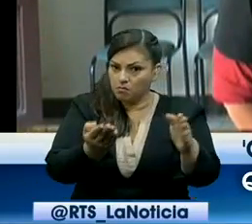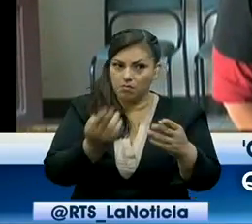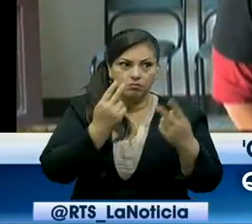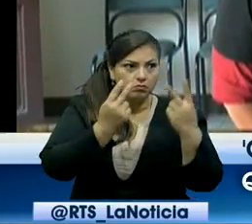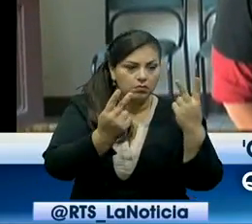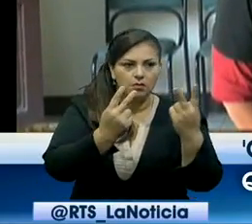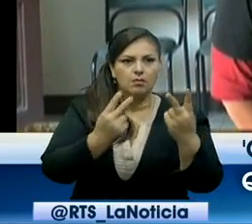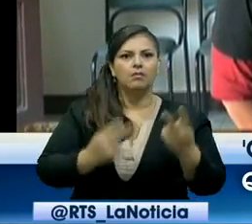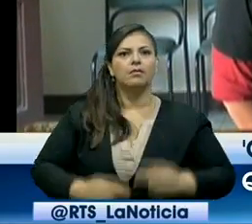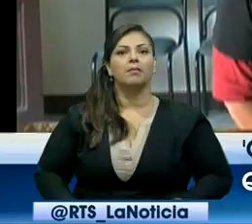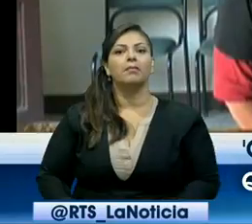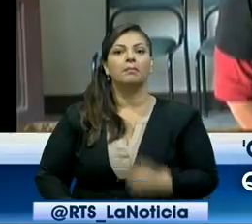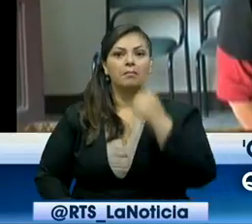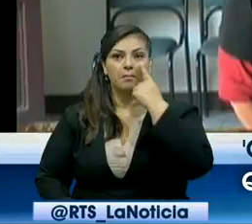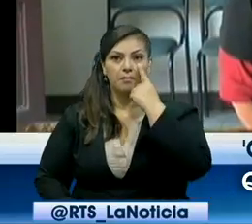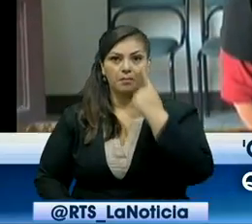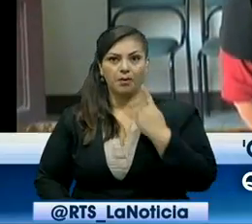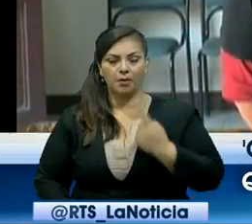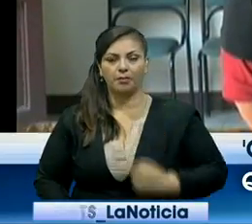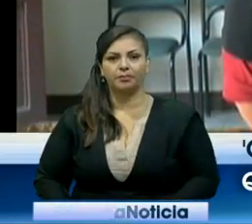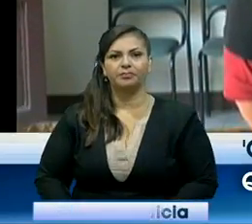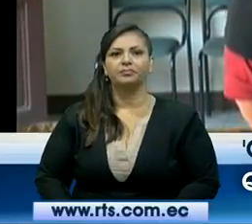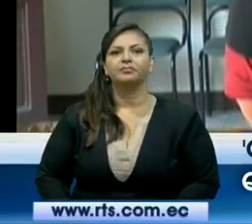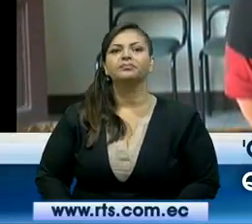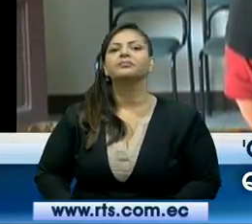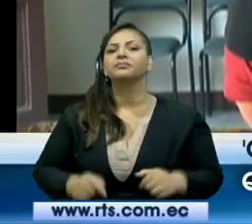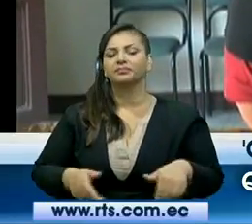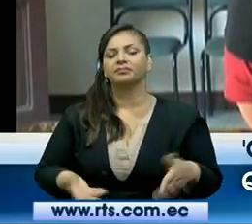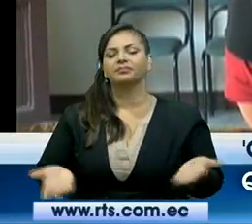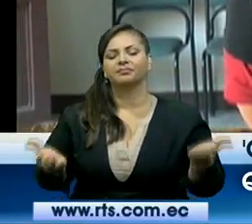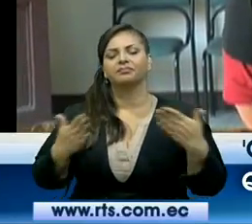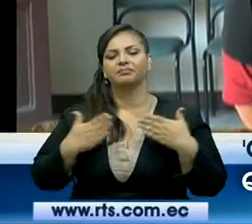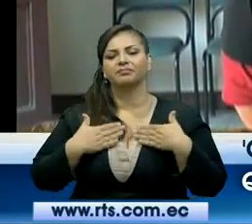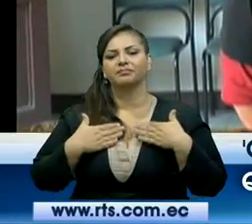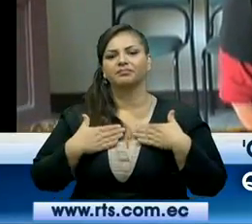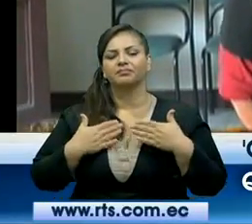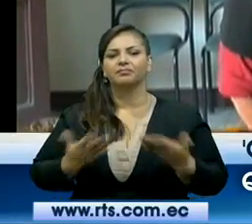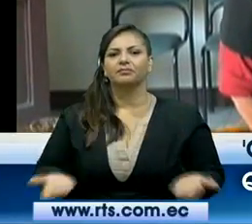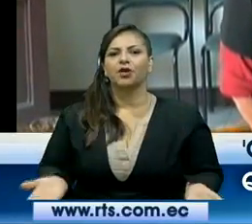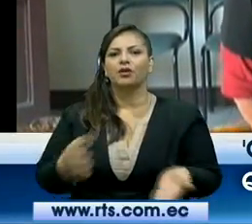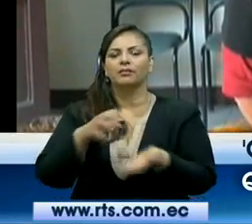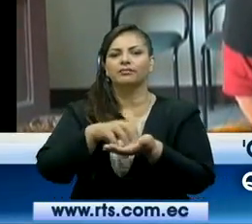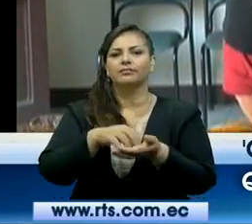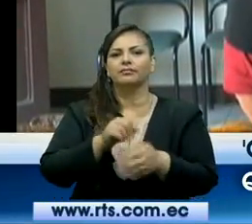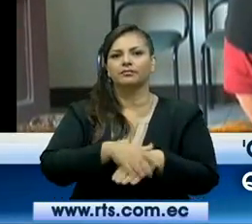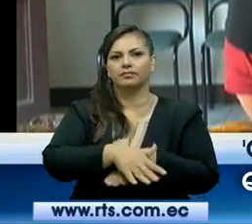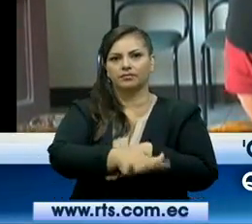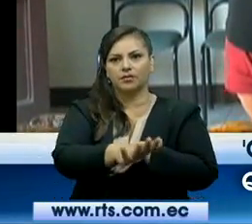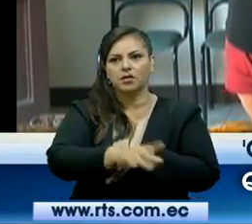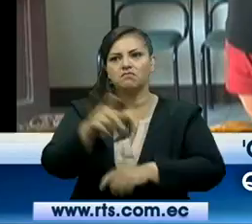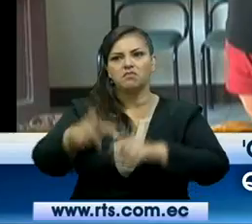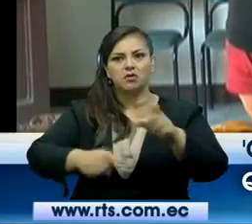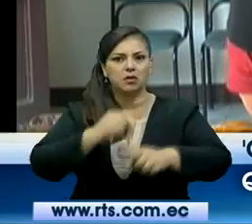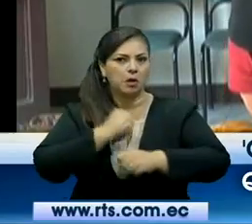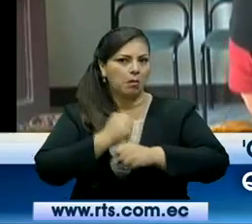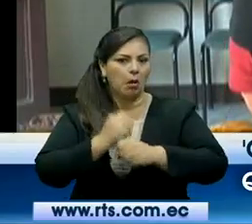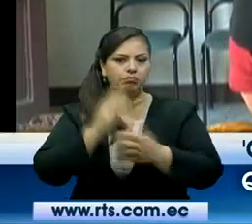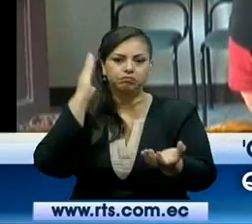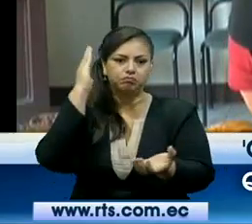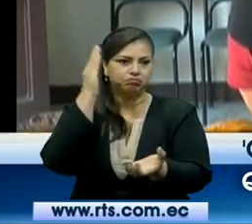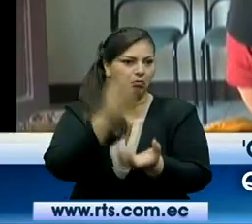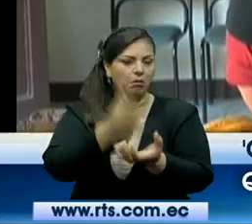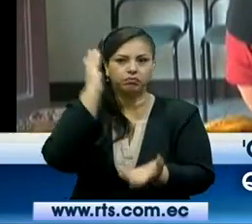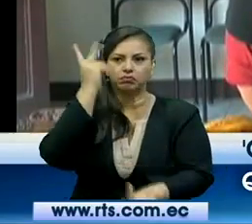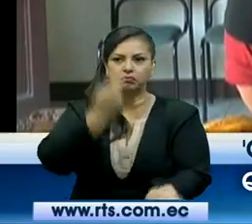los ríos y de esta ciudad que es la ciudad puerto donde se comunican los negocios la venta del cacao la industrialización